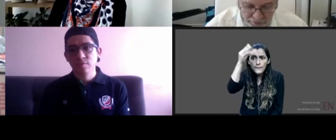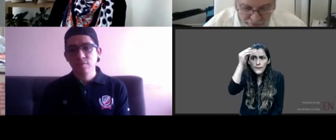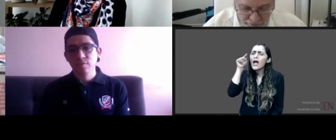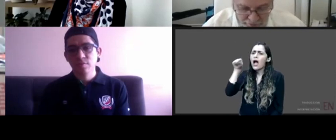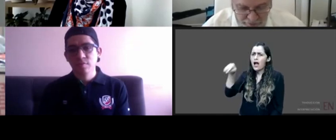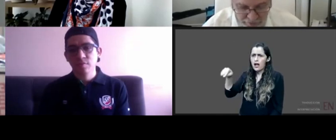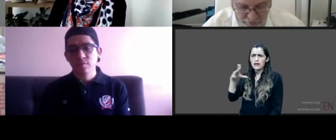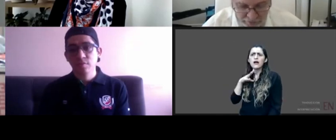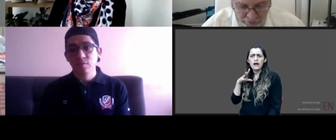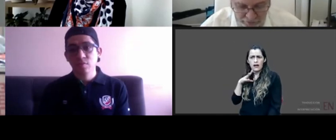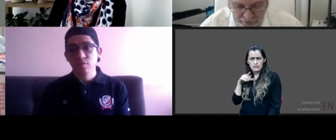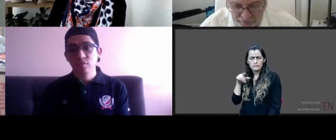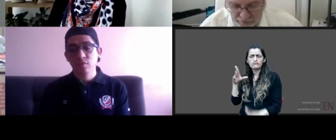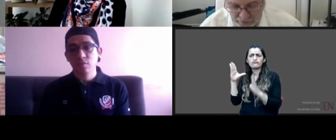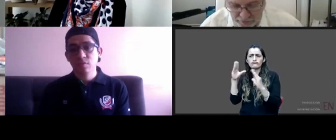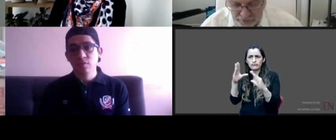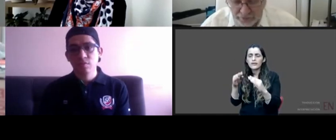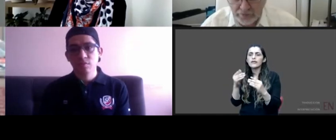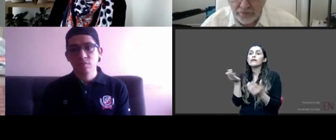pueden encontrar.